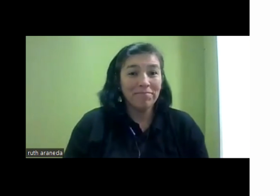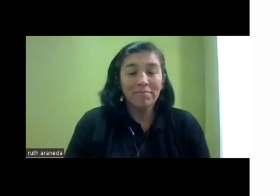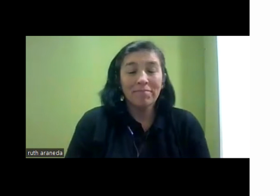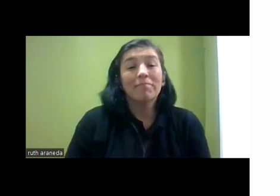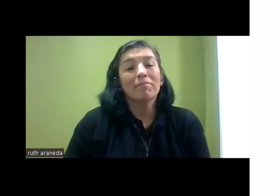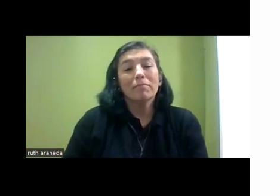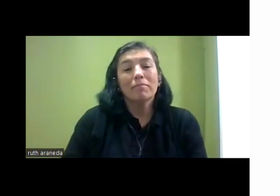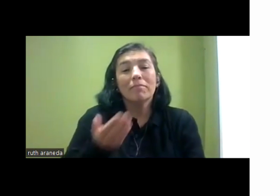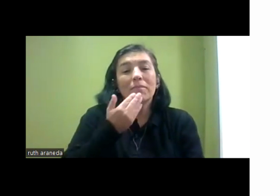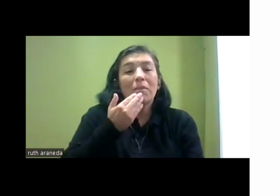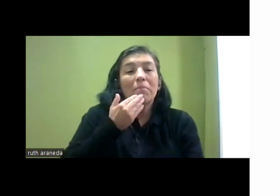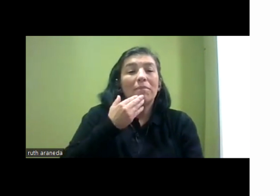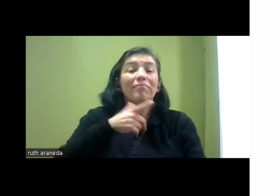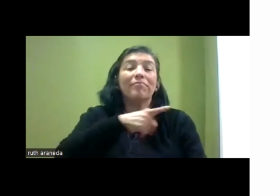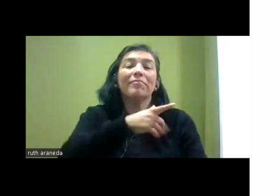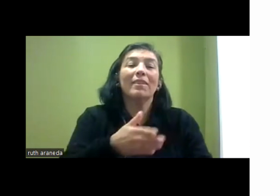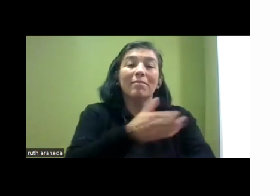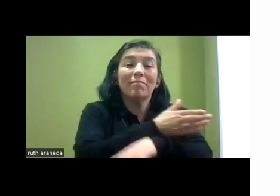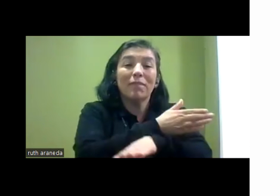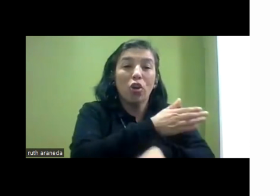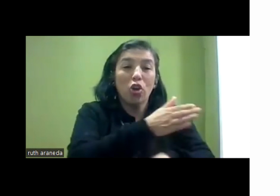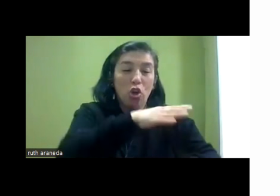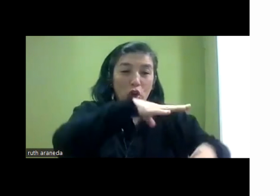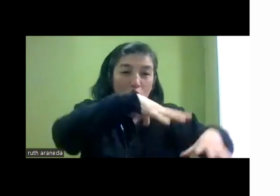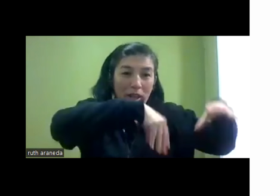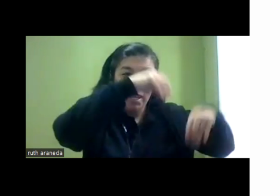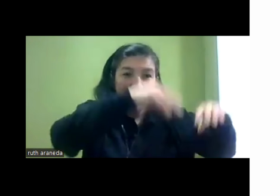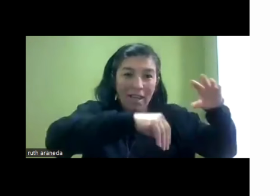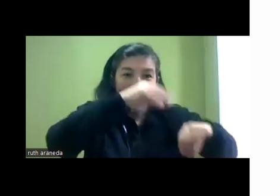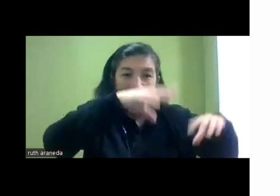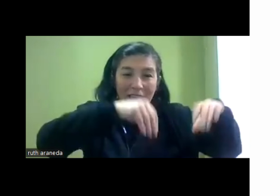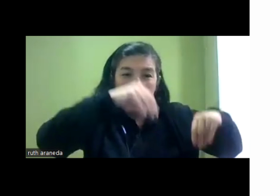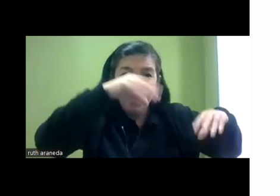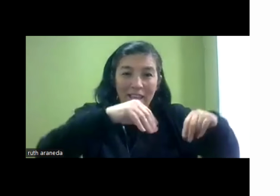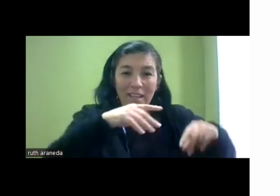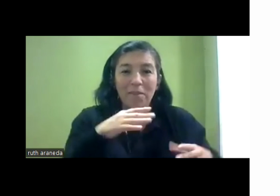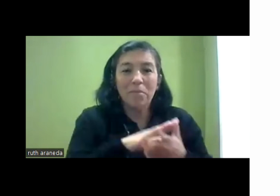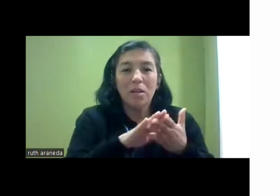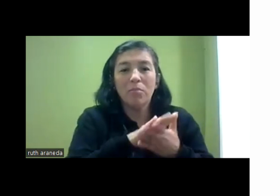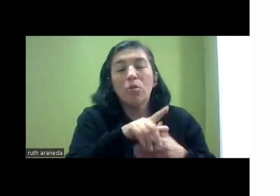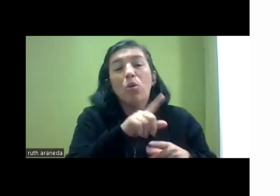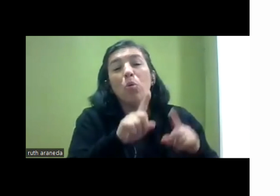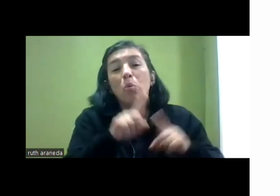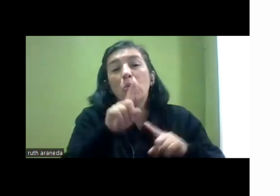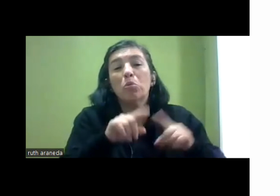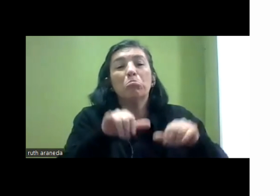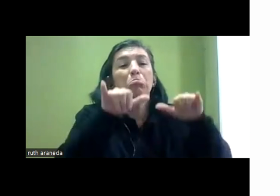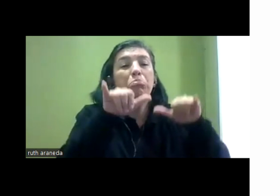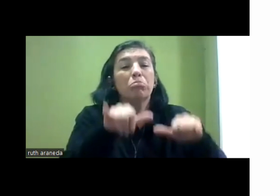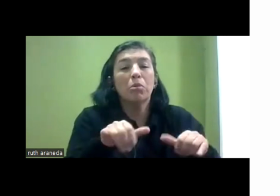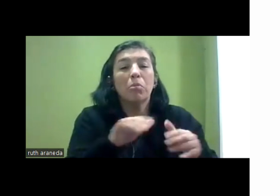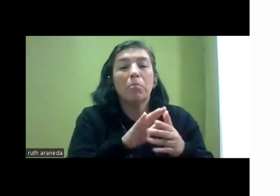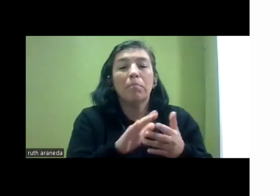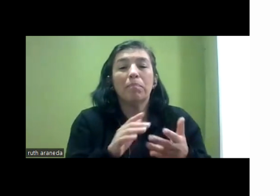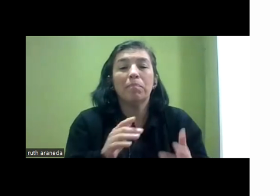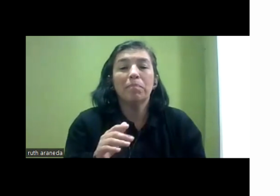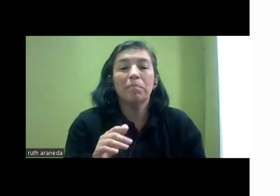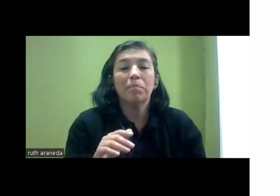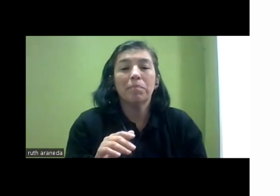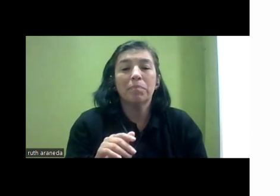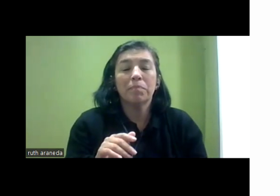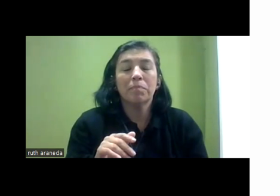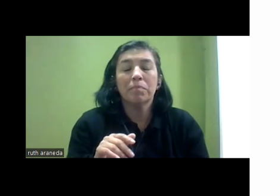También la precordillera dio espacio a asentamientos tipo